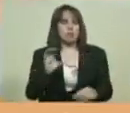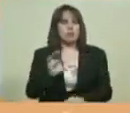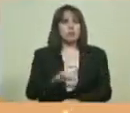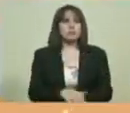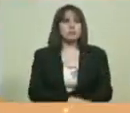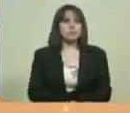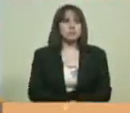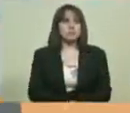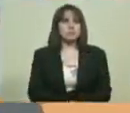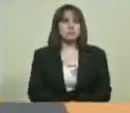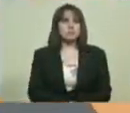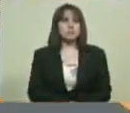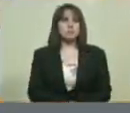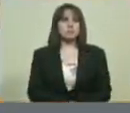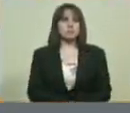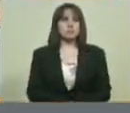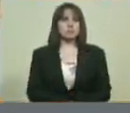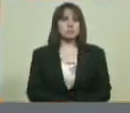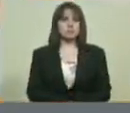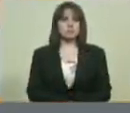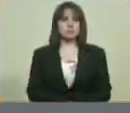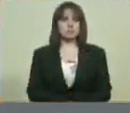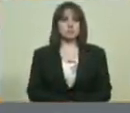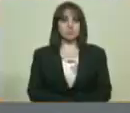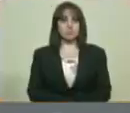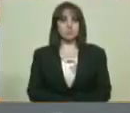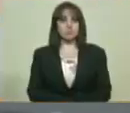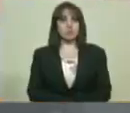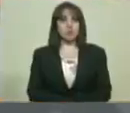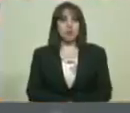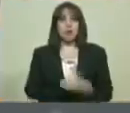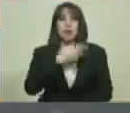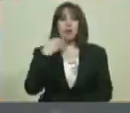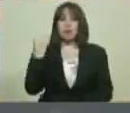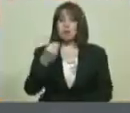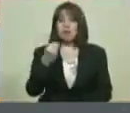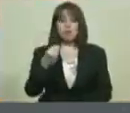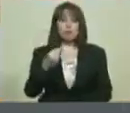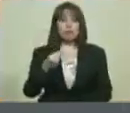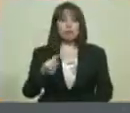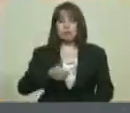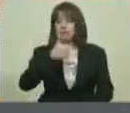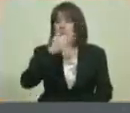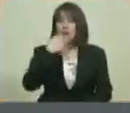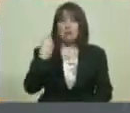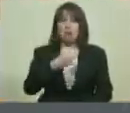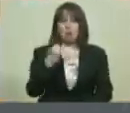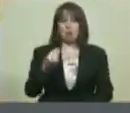En todo el país, el fervor, la juventud más joven,